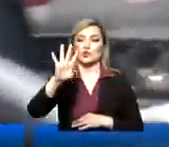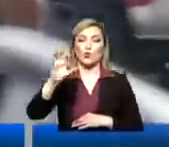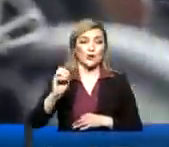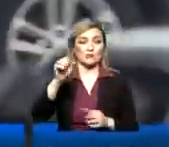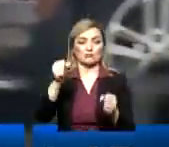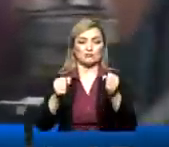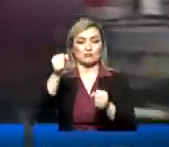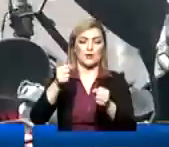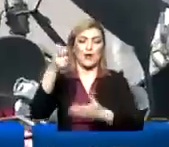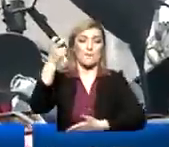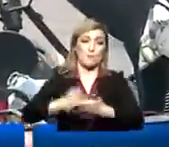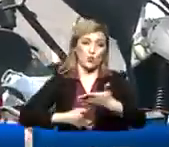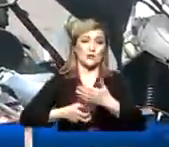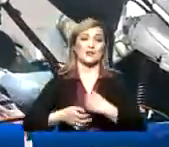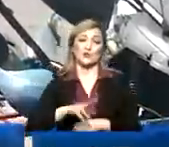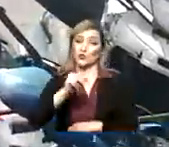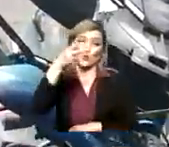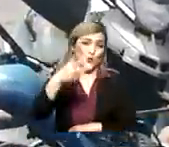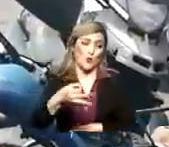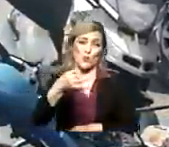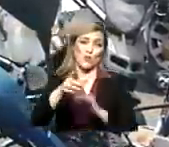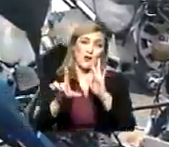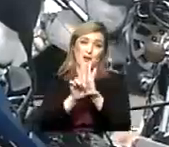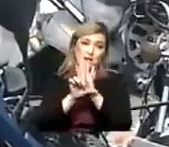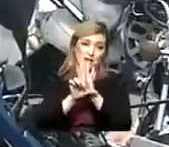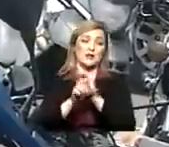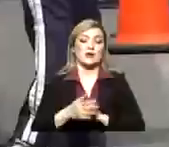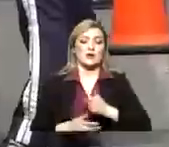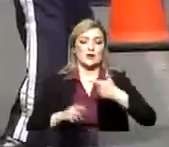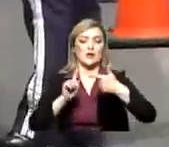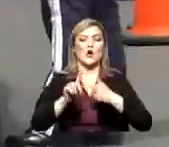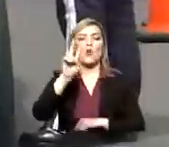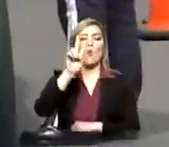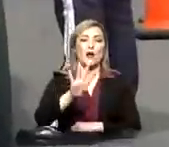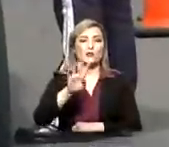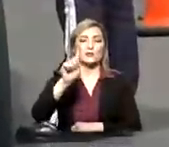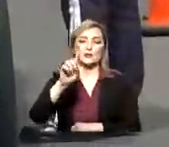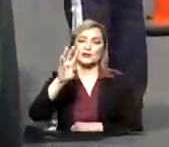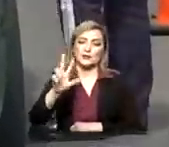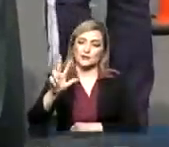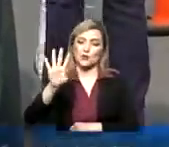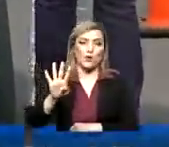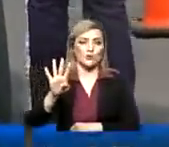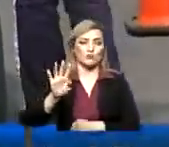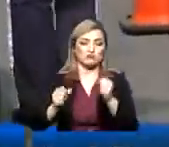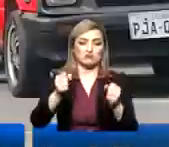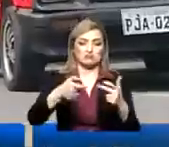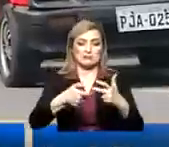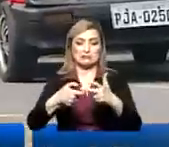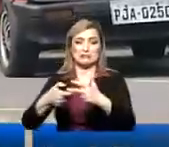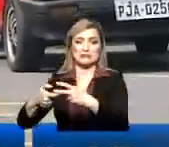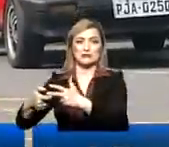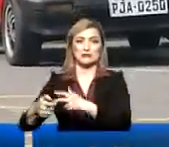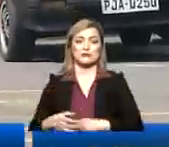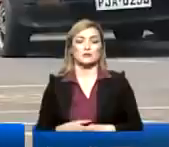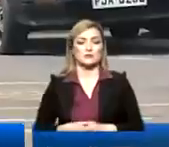17.640 conductores fueron sancionados por incumplir las restricciones y 4.134 vehículos fueron retenidos. Sí,